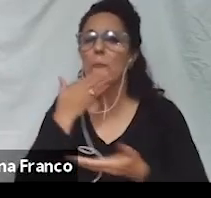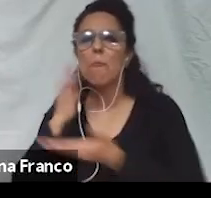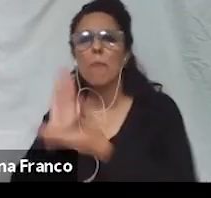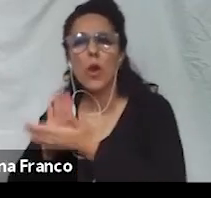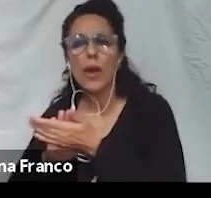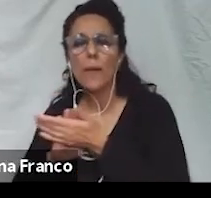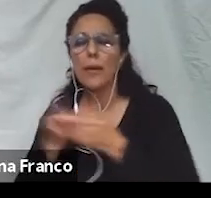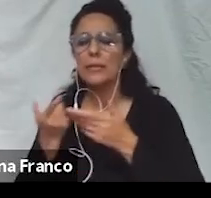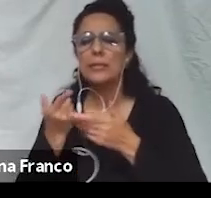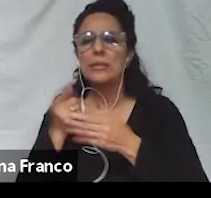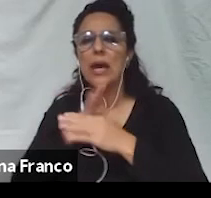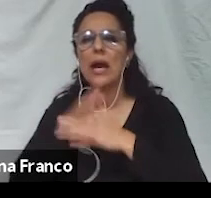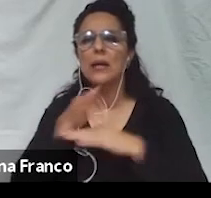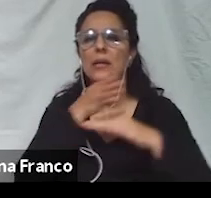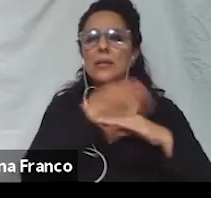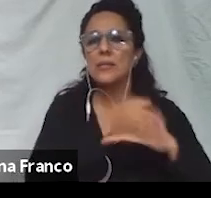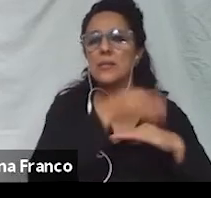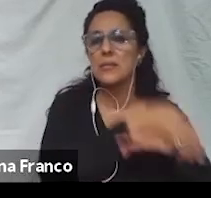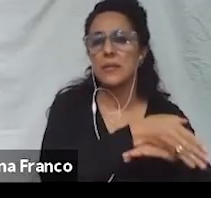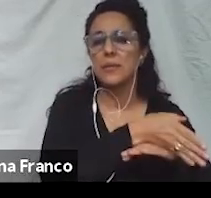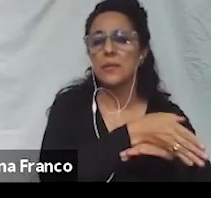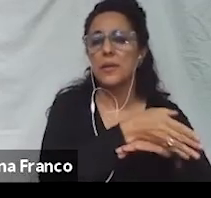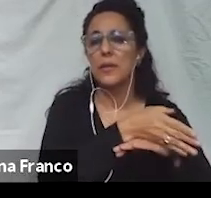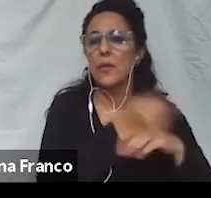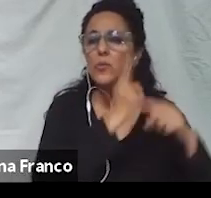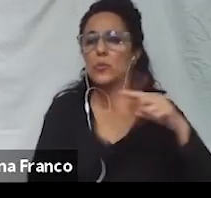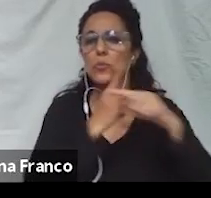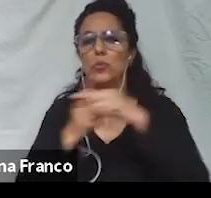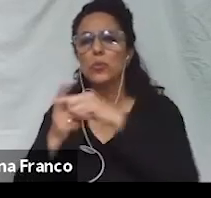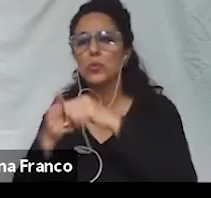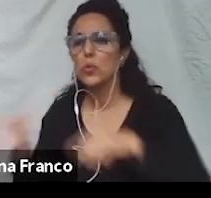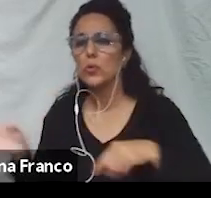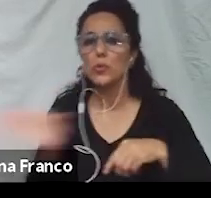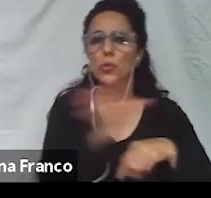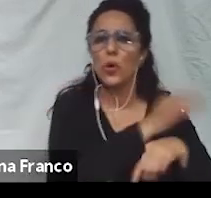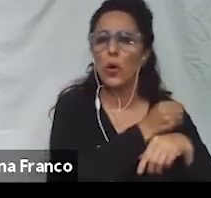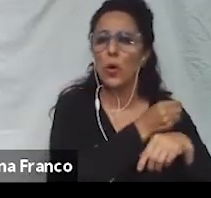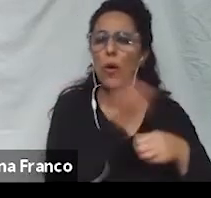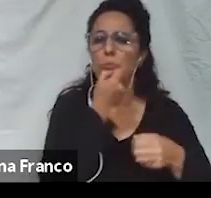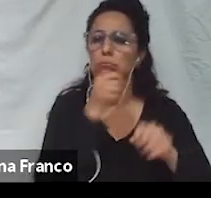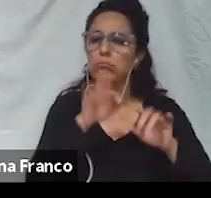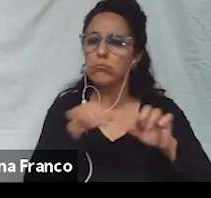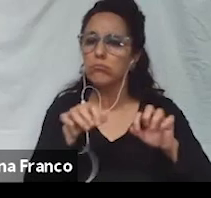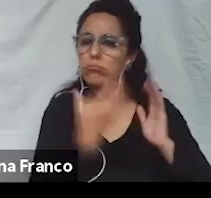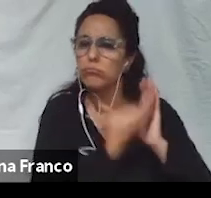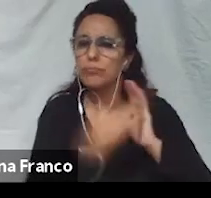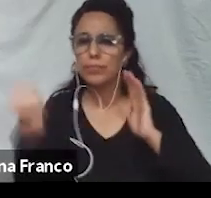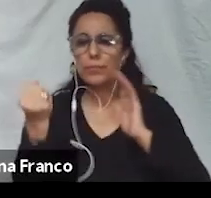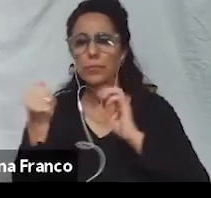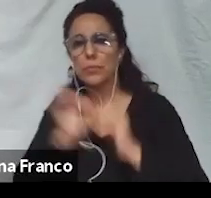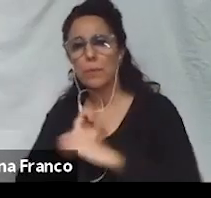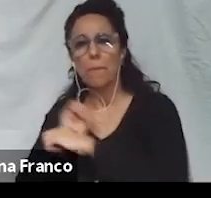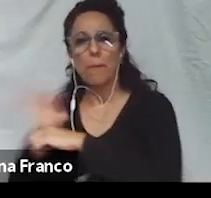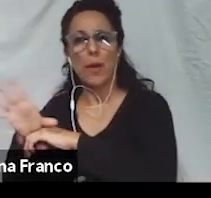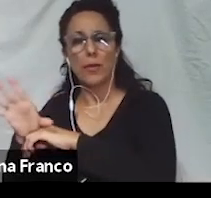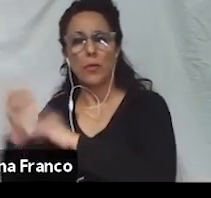voy haciendo pruebas de accesibilidad, y cuando ya junte varias, las documento y las voy pasando a mi